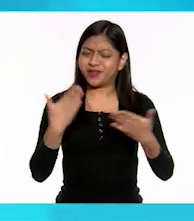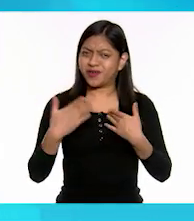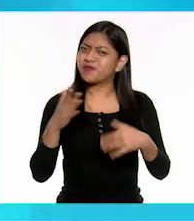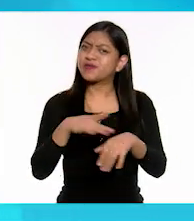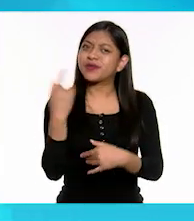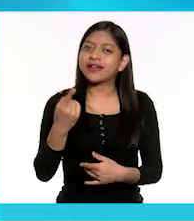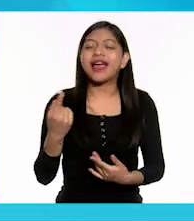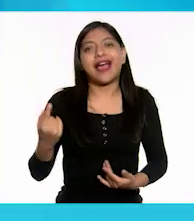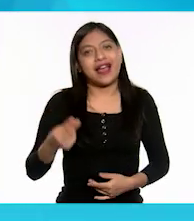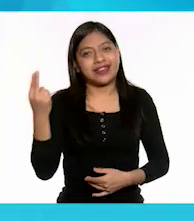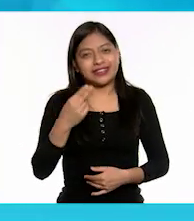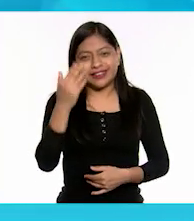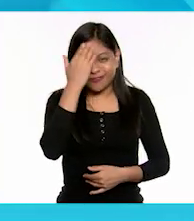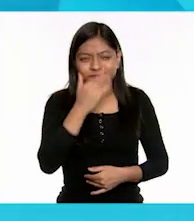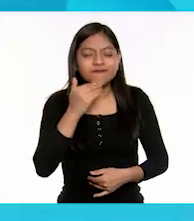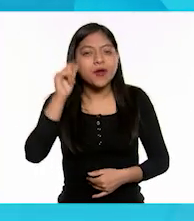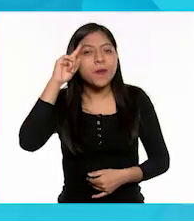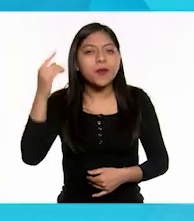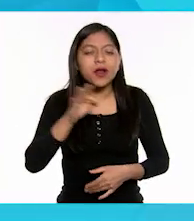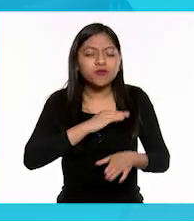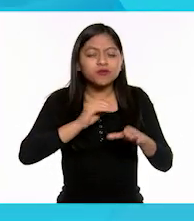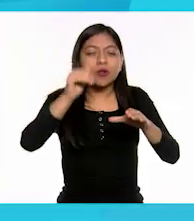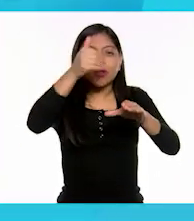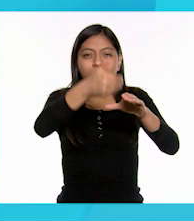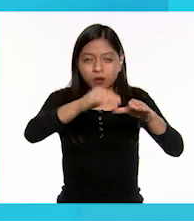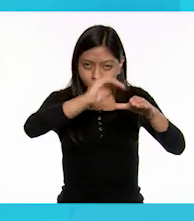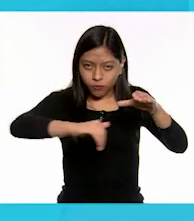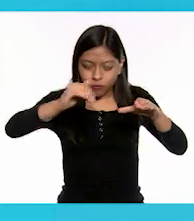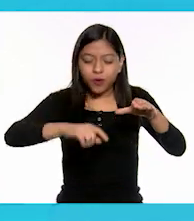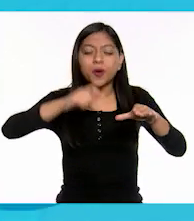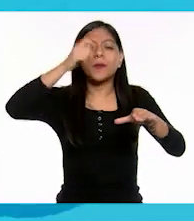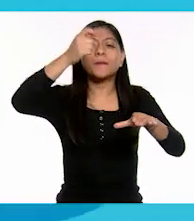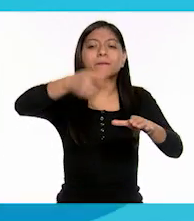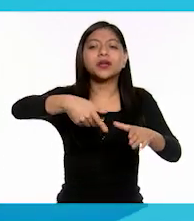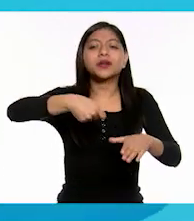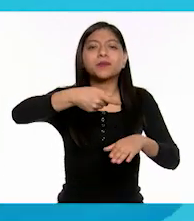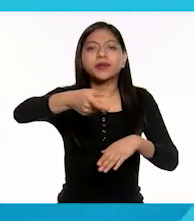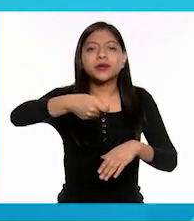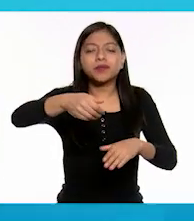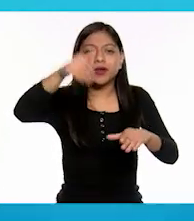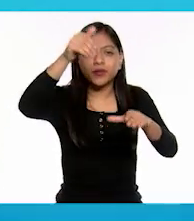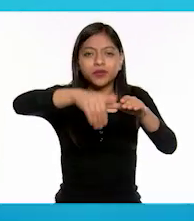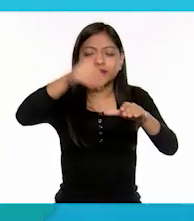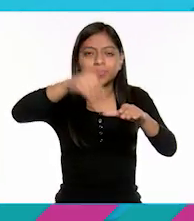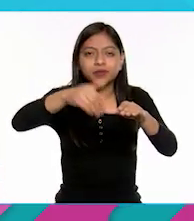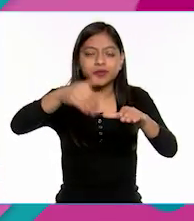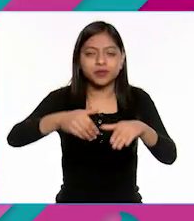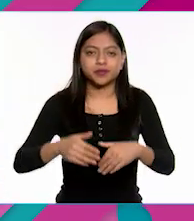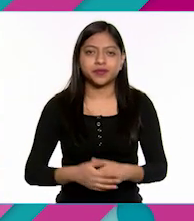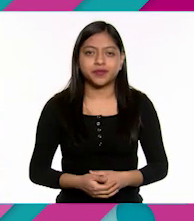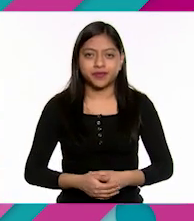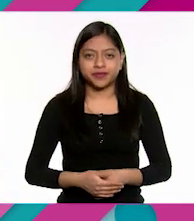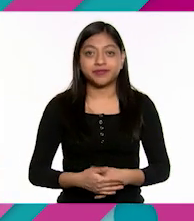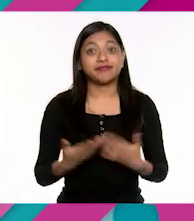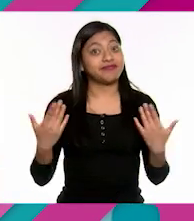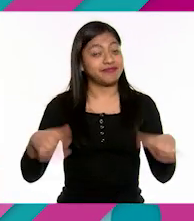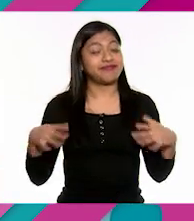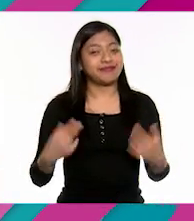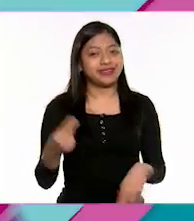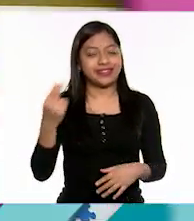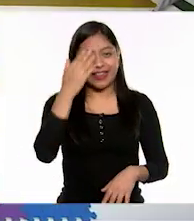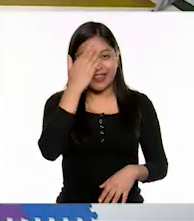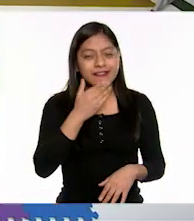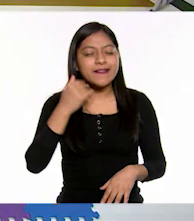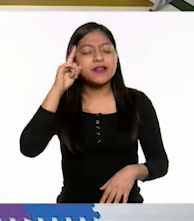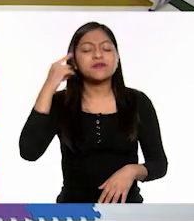necesita mucha habilidad para atinarle a el hoyito cuando estaban aventando los granos de lo que mucho tino verdadero